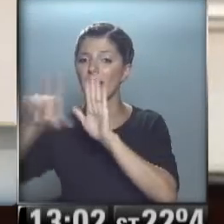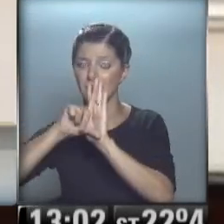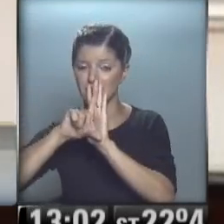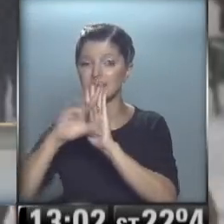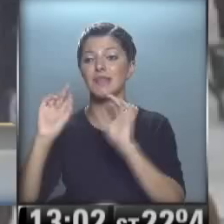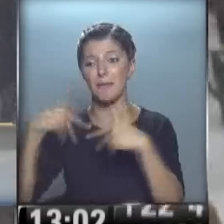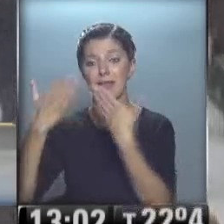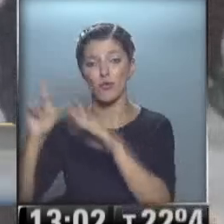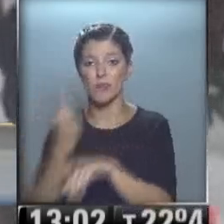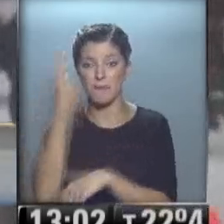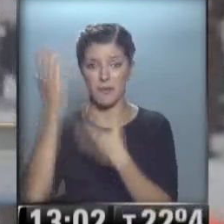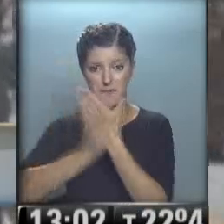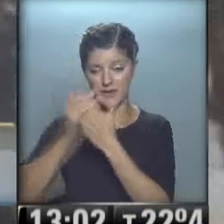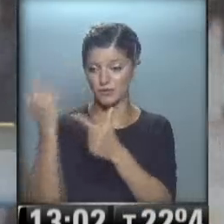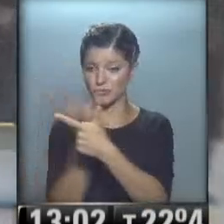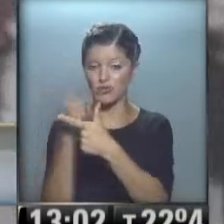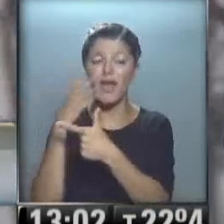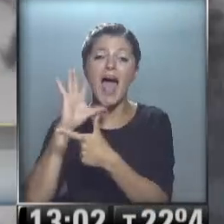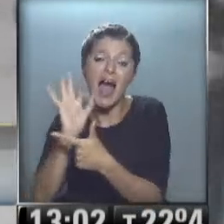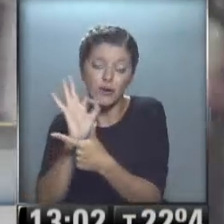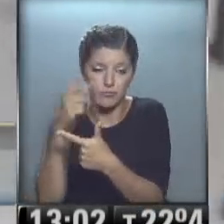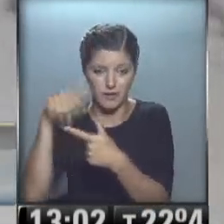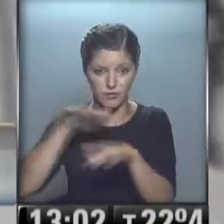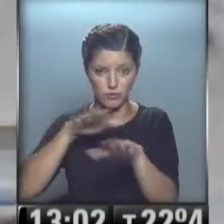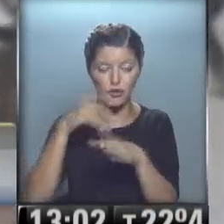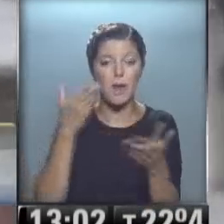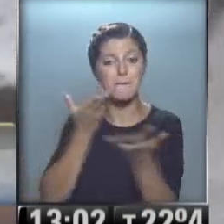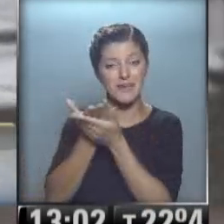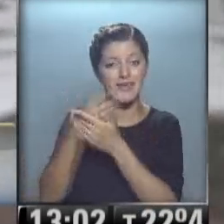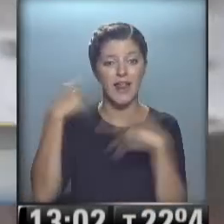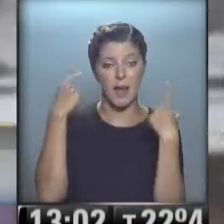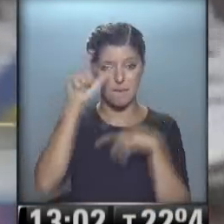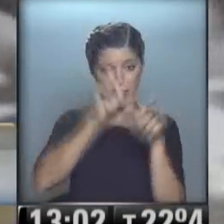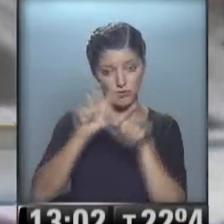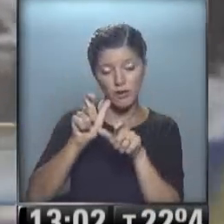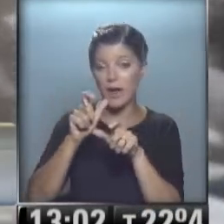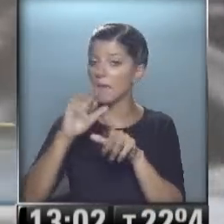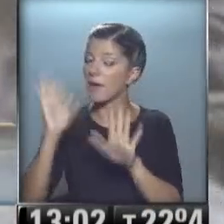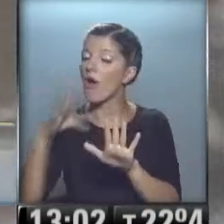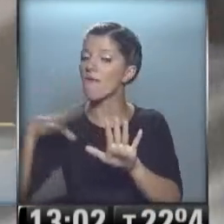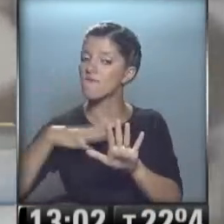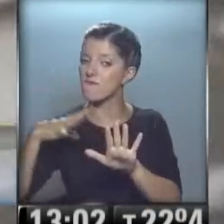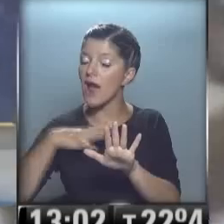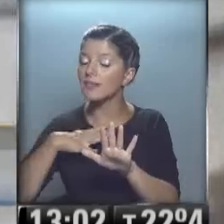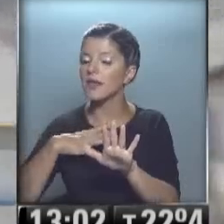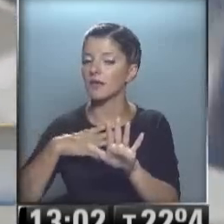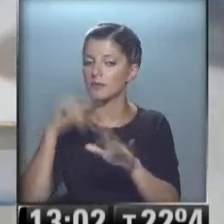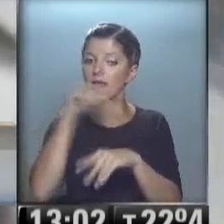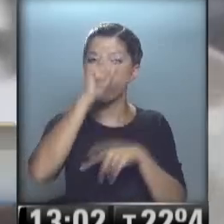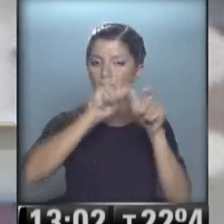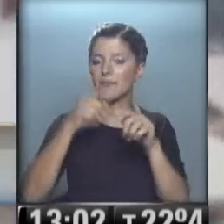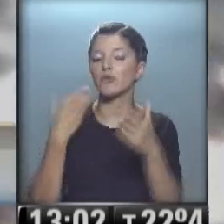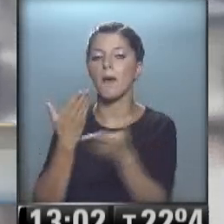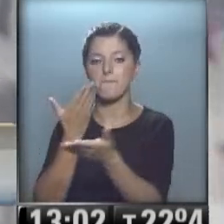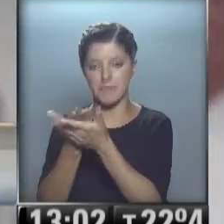primer ministro son solo una parte de las reivindicaciones de la oposición y no cubren todo lo que piden los participantes de la